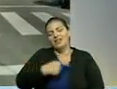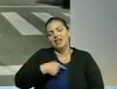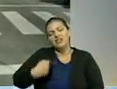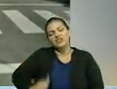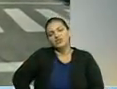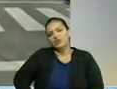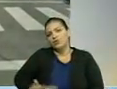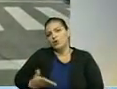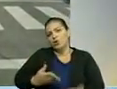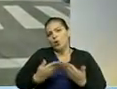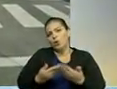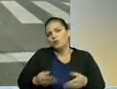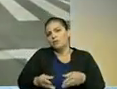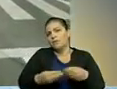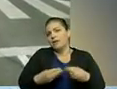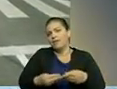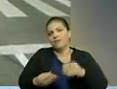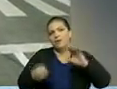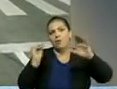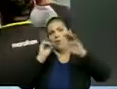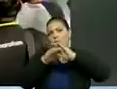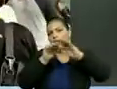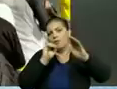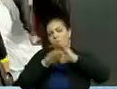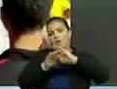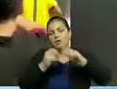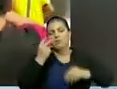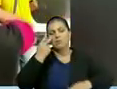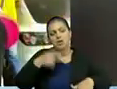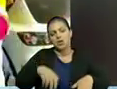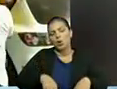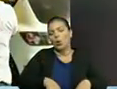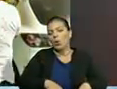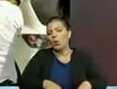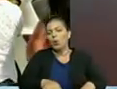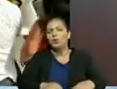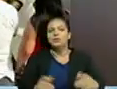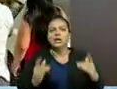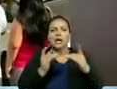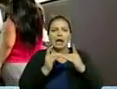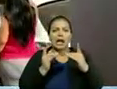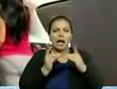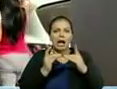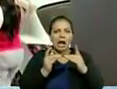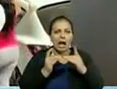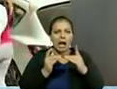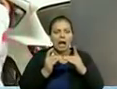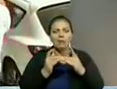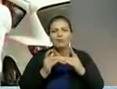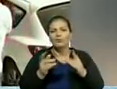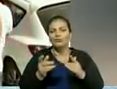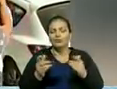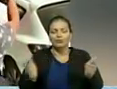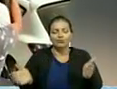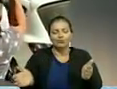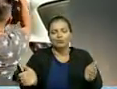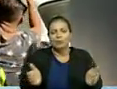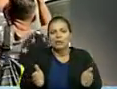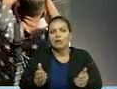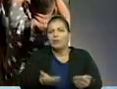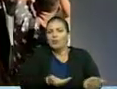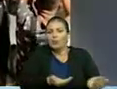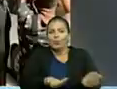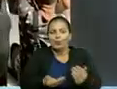cosas plásticas. Yo vi ahí que tenían coches, así, camacunas. ¿Y las personas que estaban comprando también tuvieron que